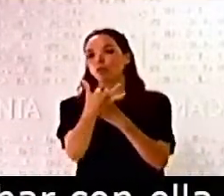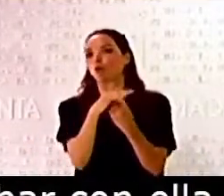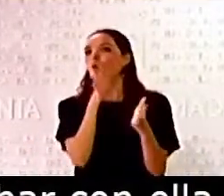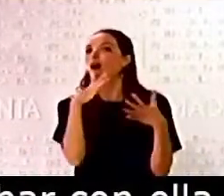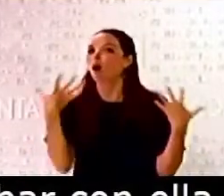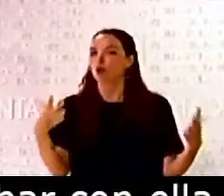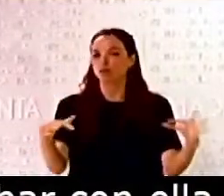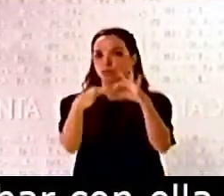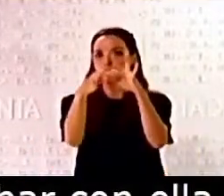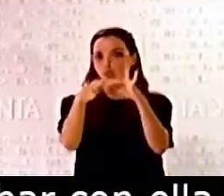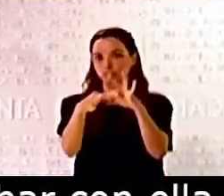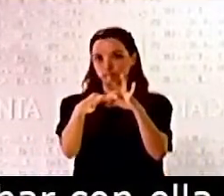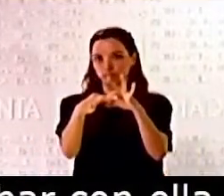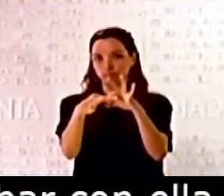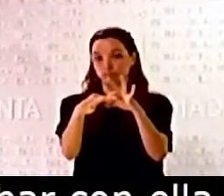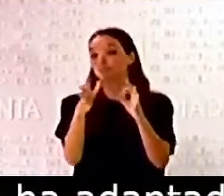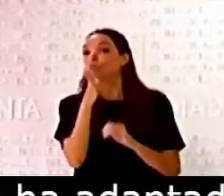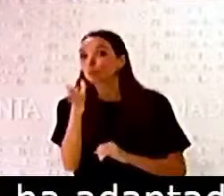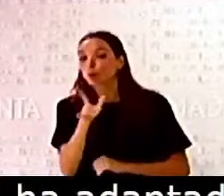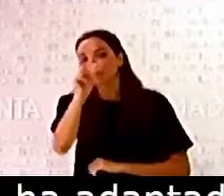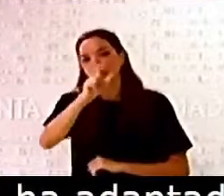o de inmunidad